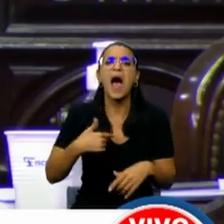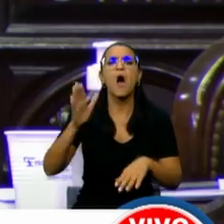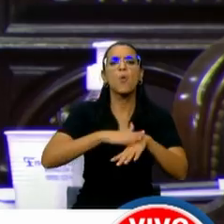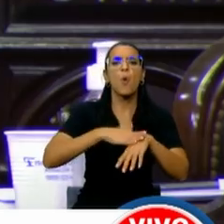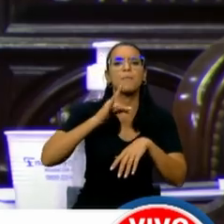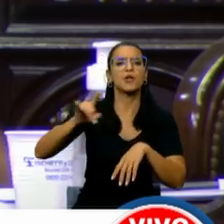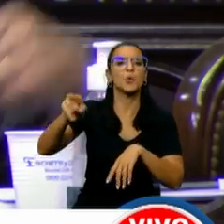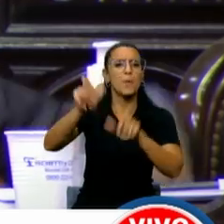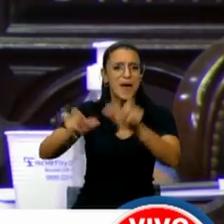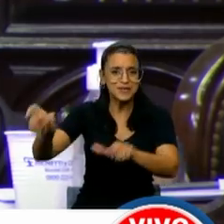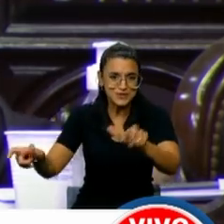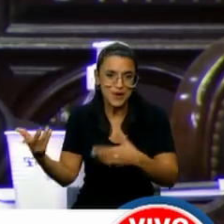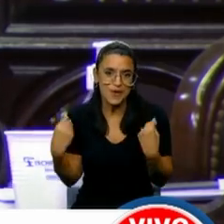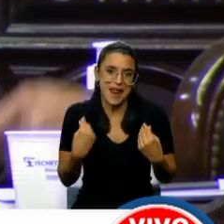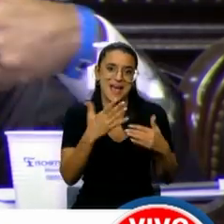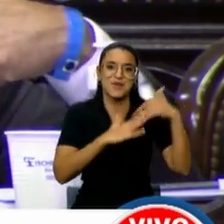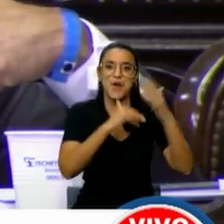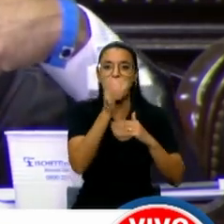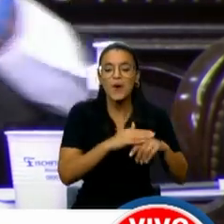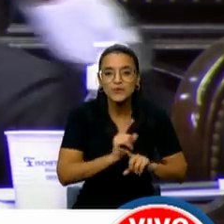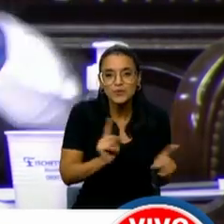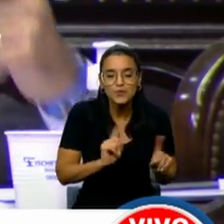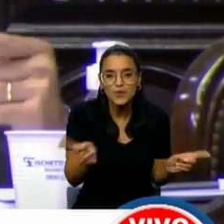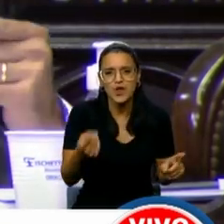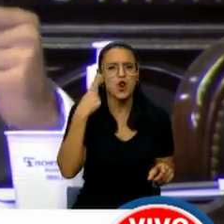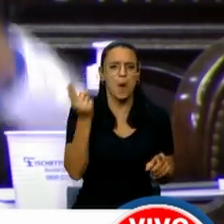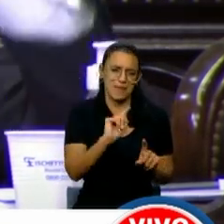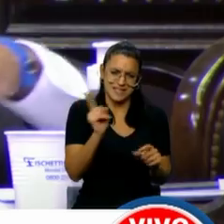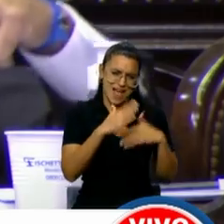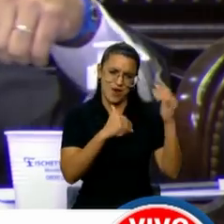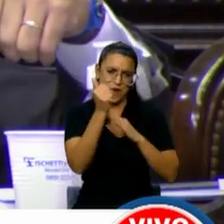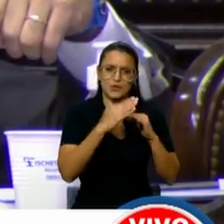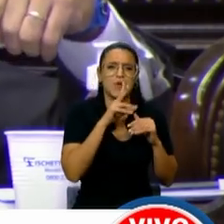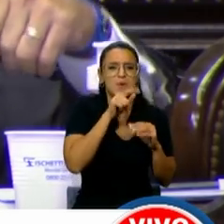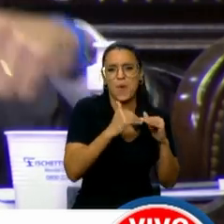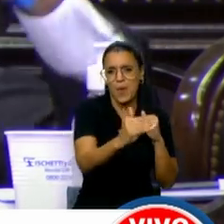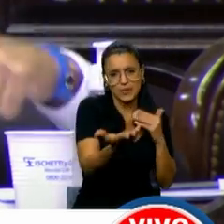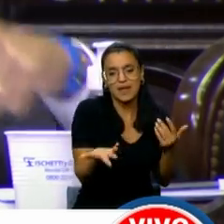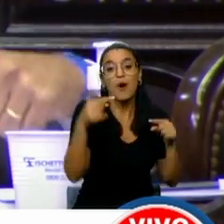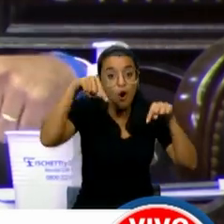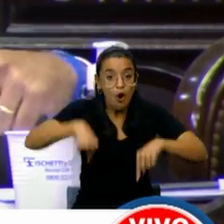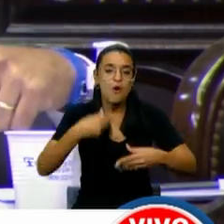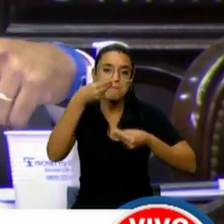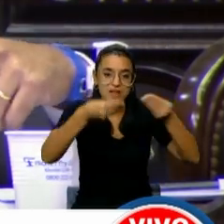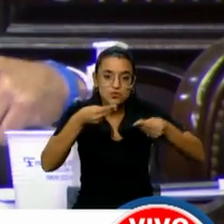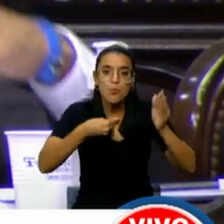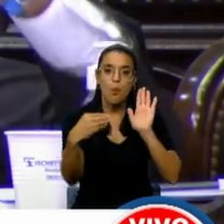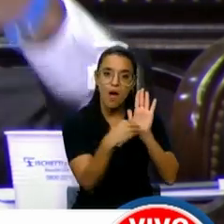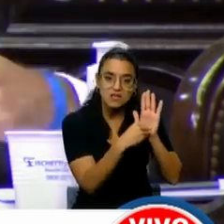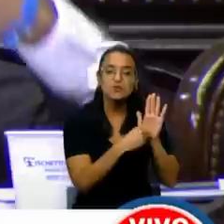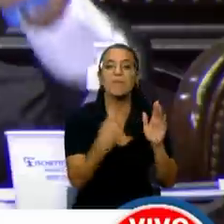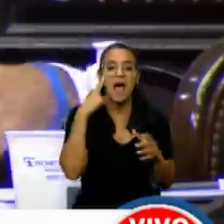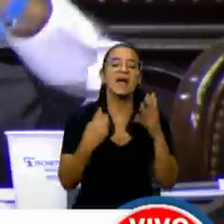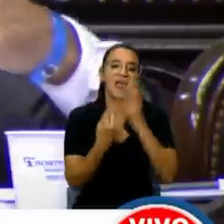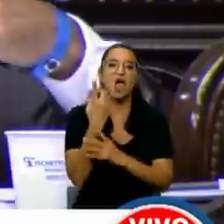gente la culpa a la gente de que no iban a hacer lo que nunca pensaron hacer bueno hoy que está presupuestado para